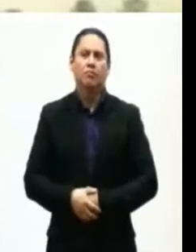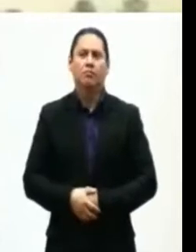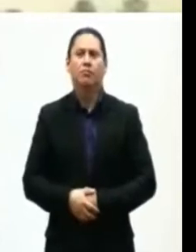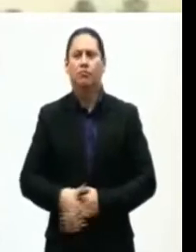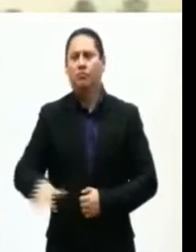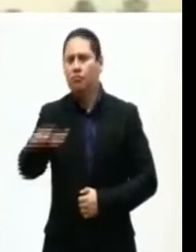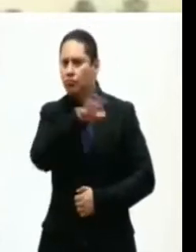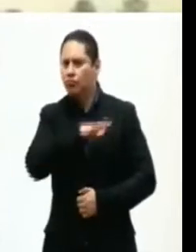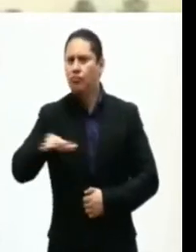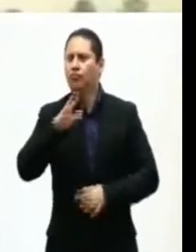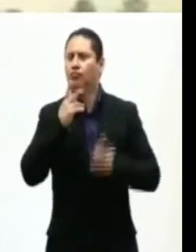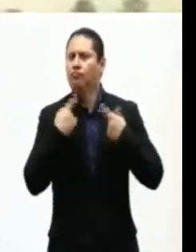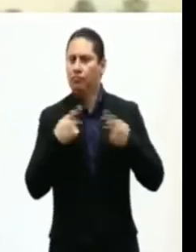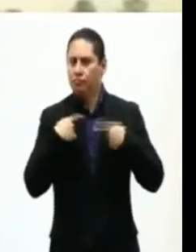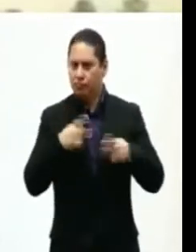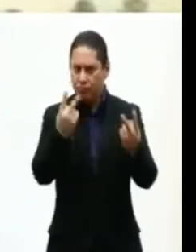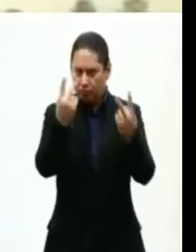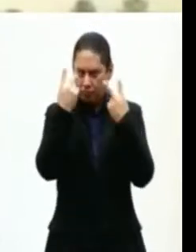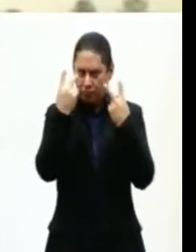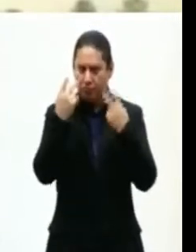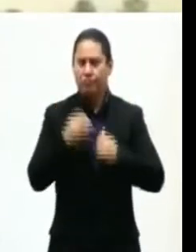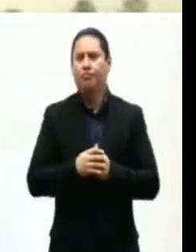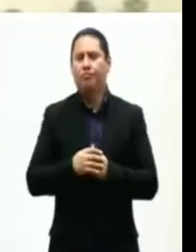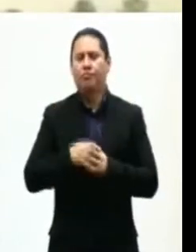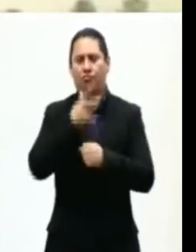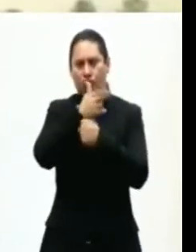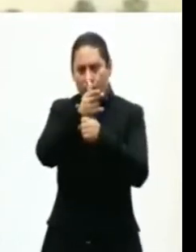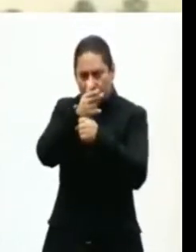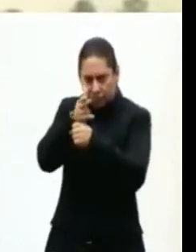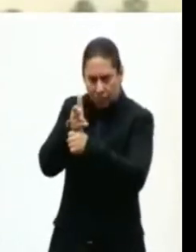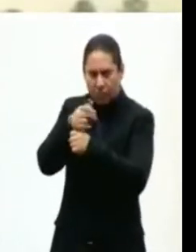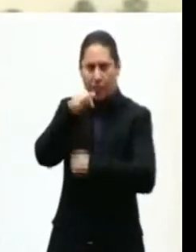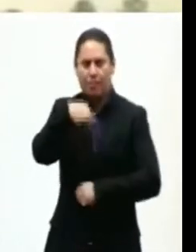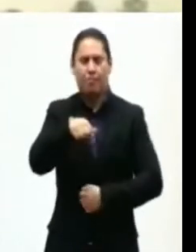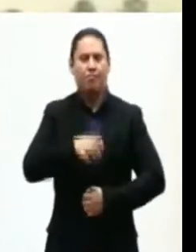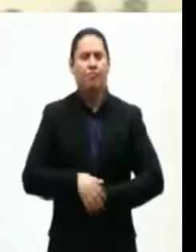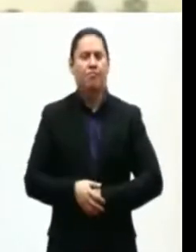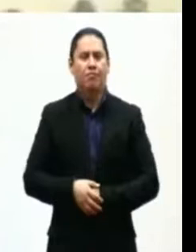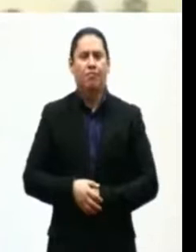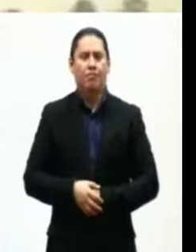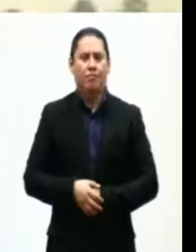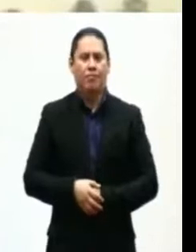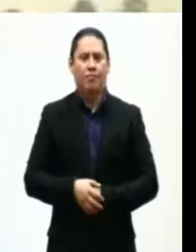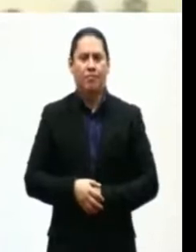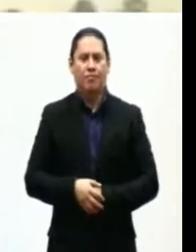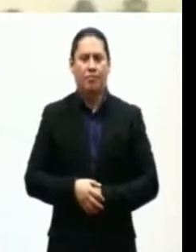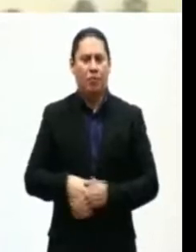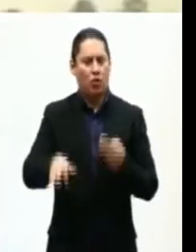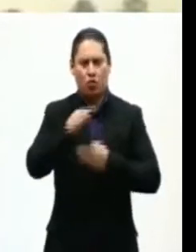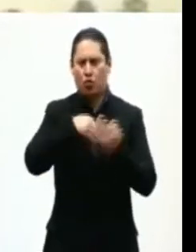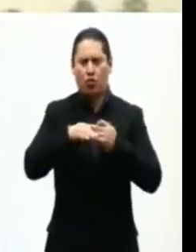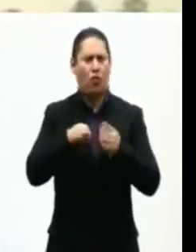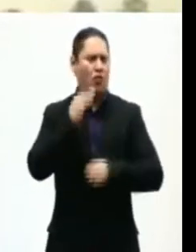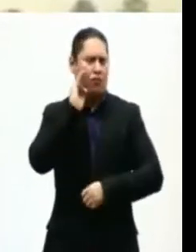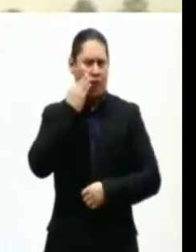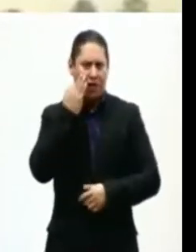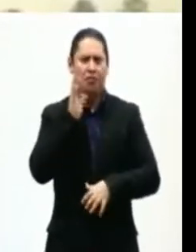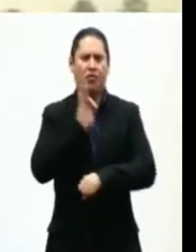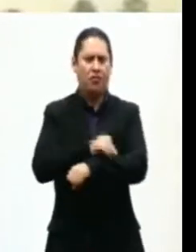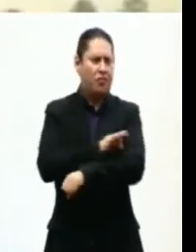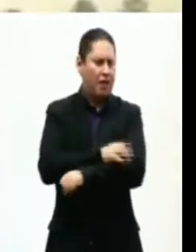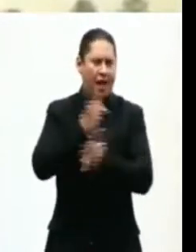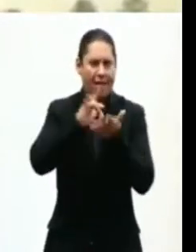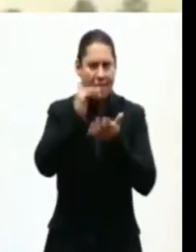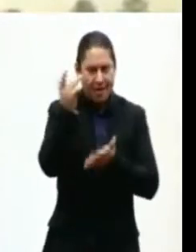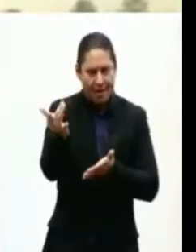a la ciudadanía en general, a los medios de comunicación que siguen esta transmisión desde las plataformas digitales. Muchas gracias